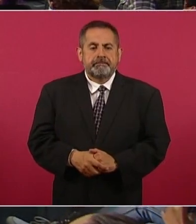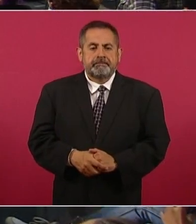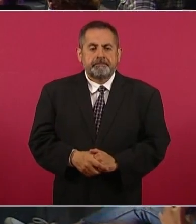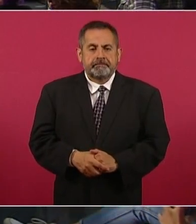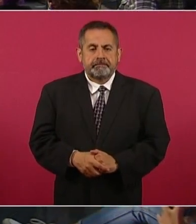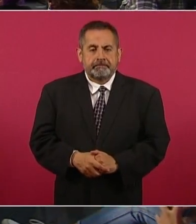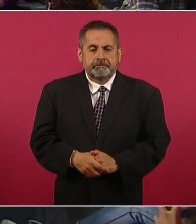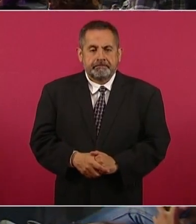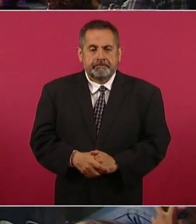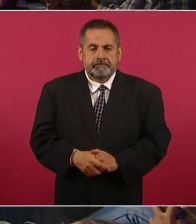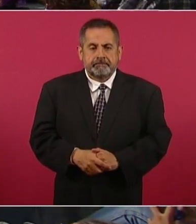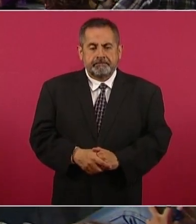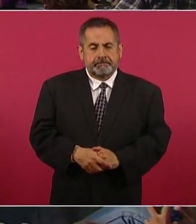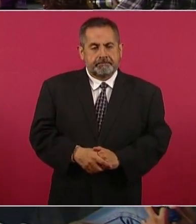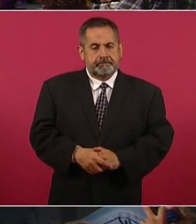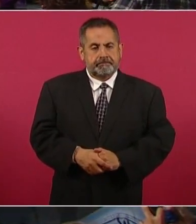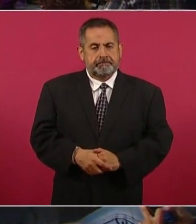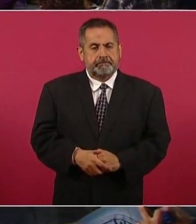desde luego.